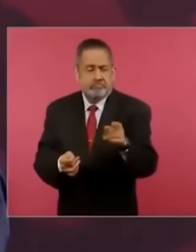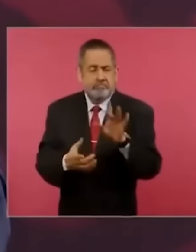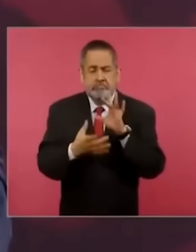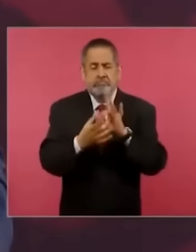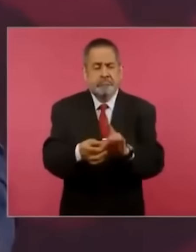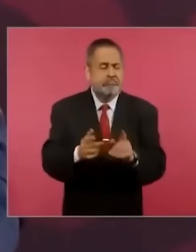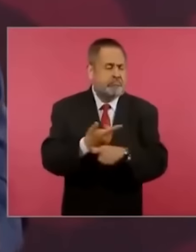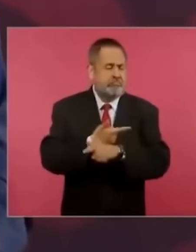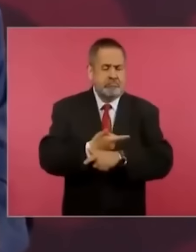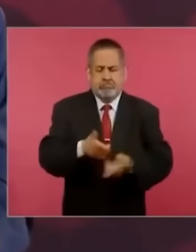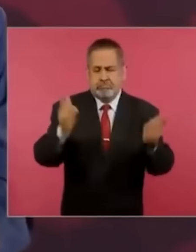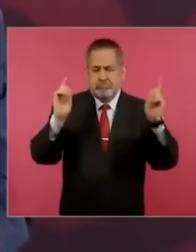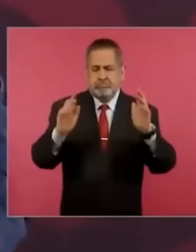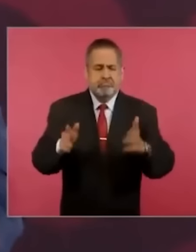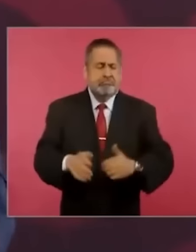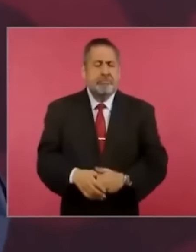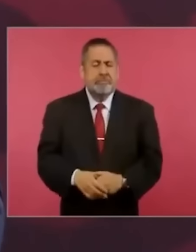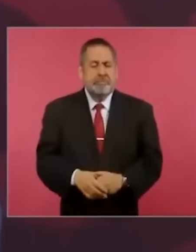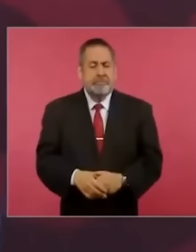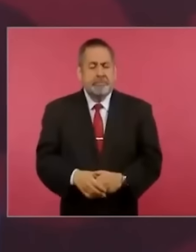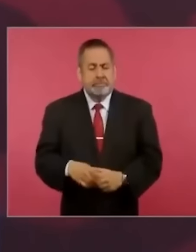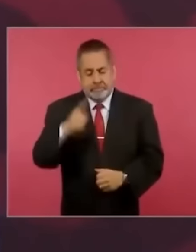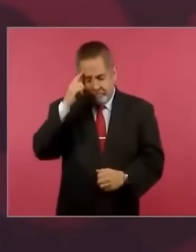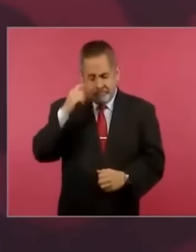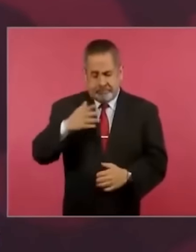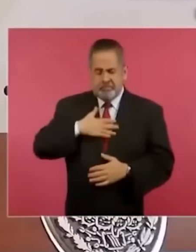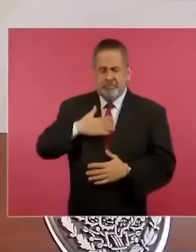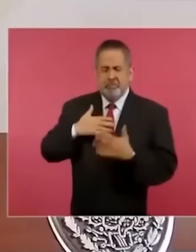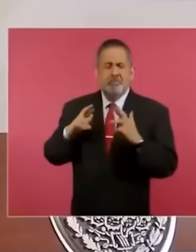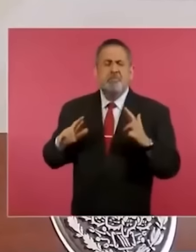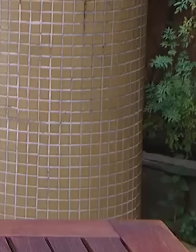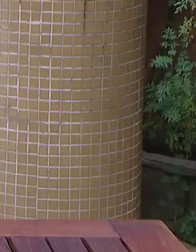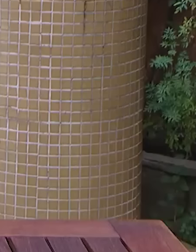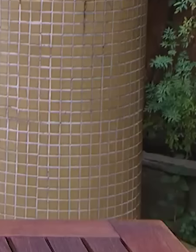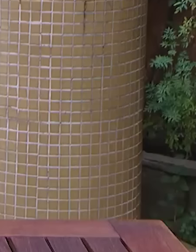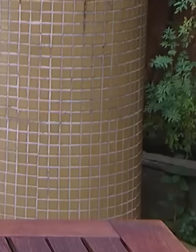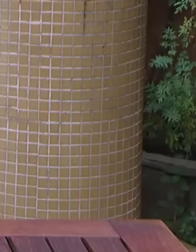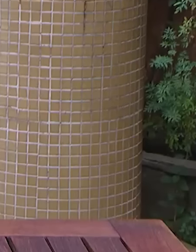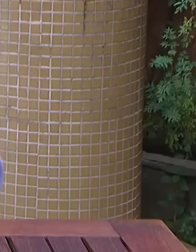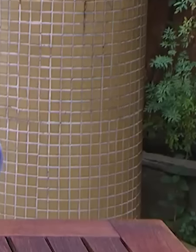somos libres para no tener religión.